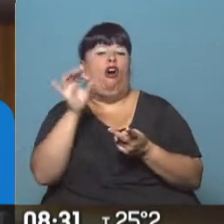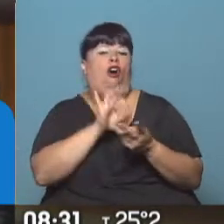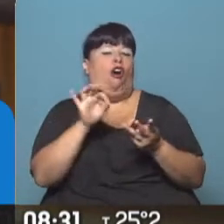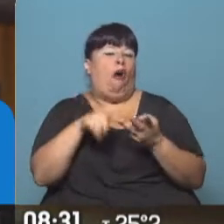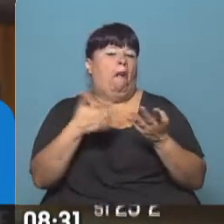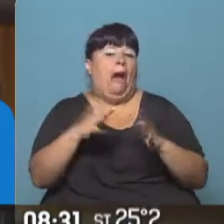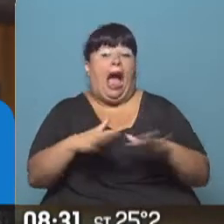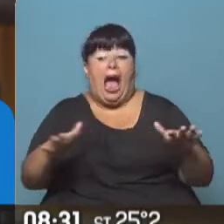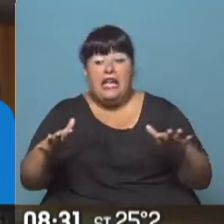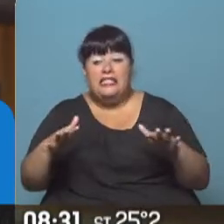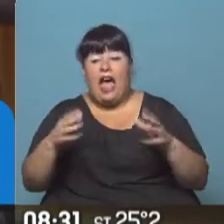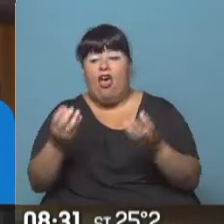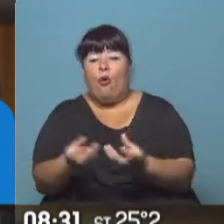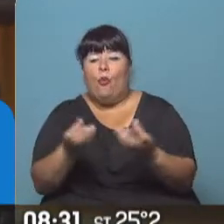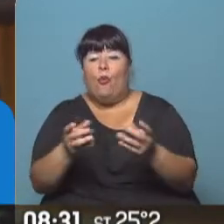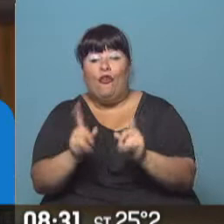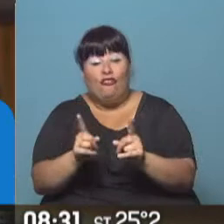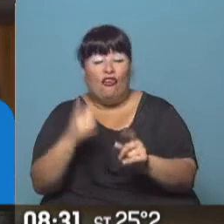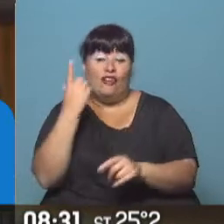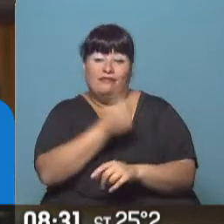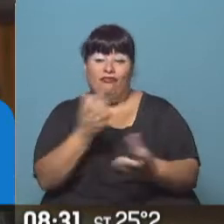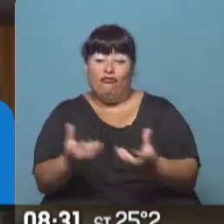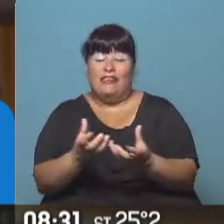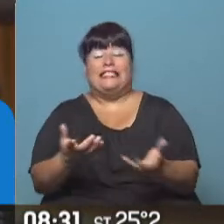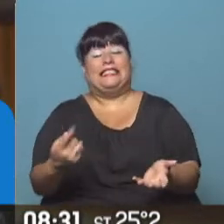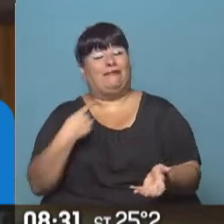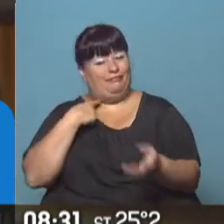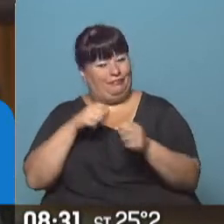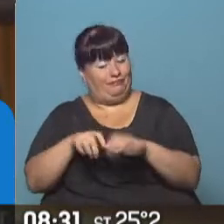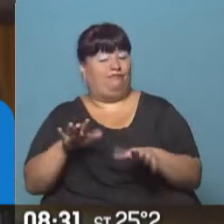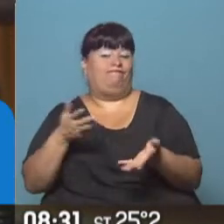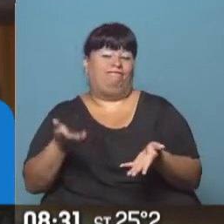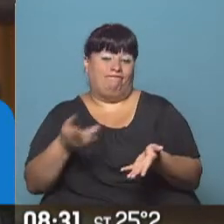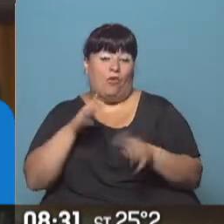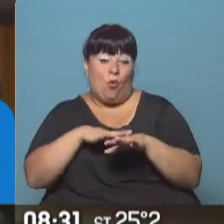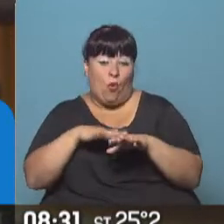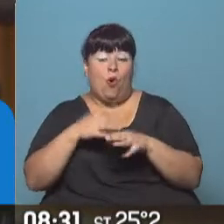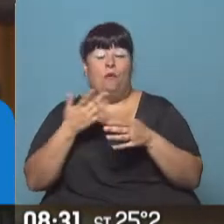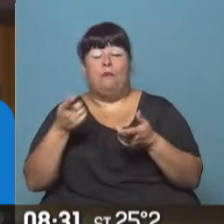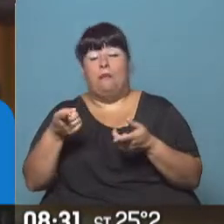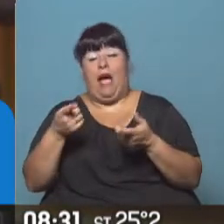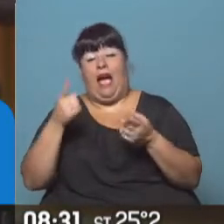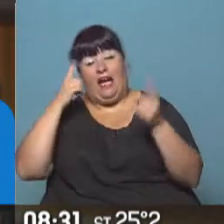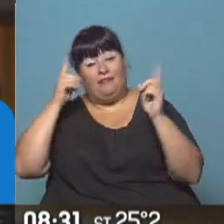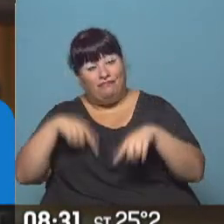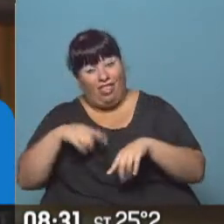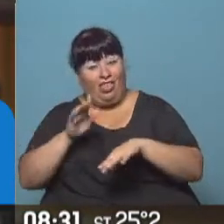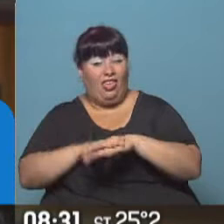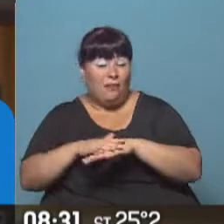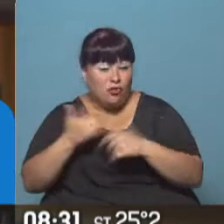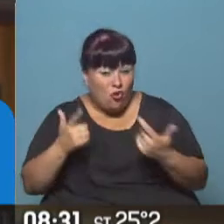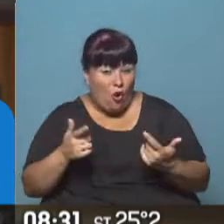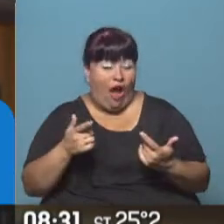asado que hacen y quedan las brasas prendidas o un fogón que bueno por estas situaciones negligentes que